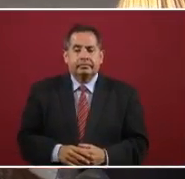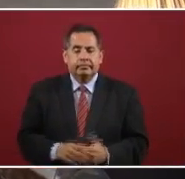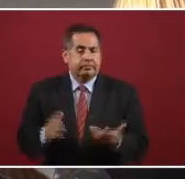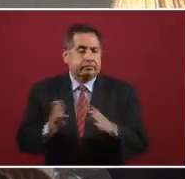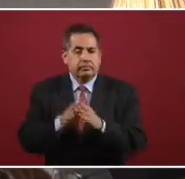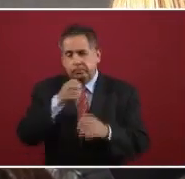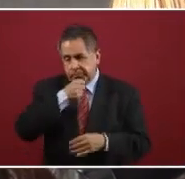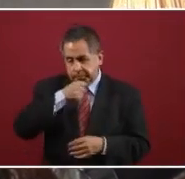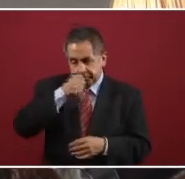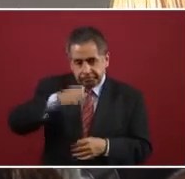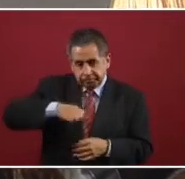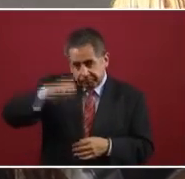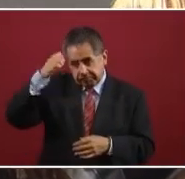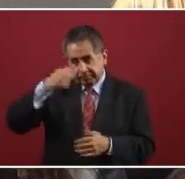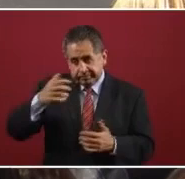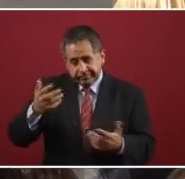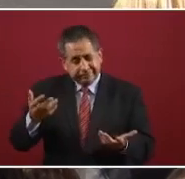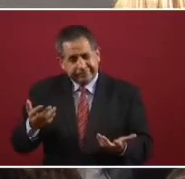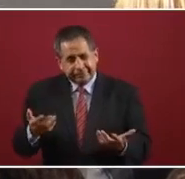por su edad.